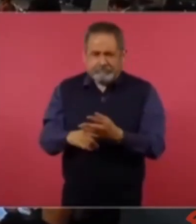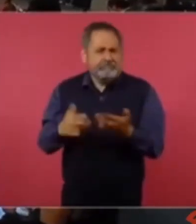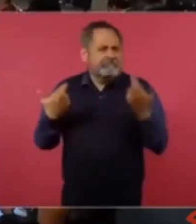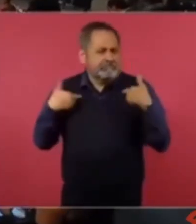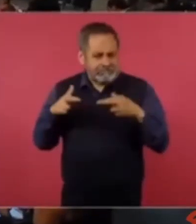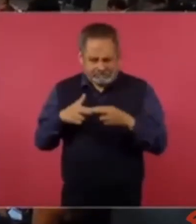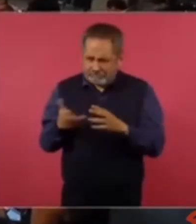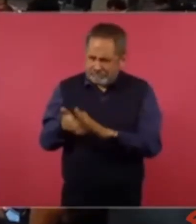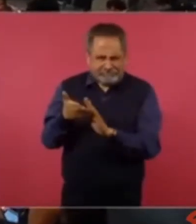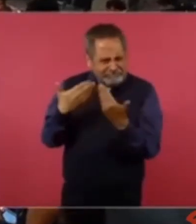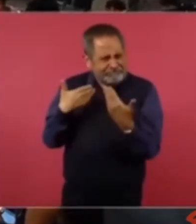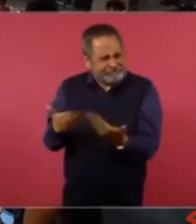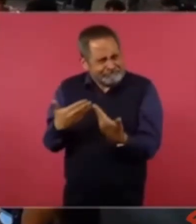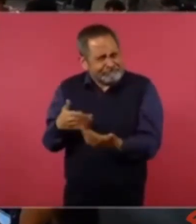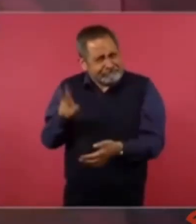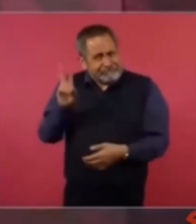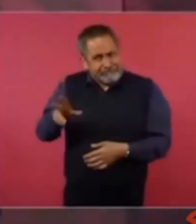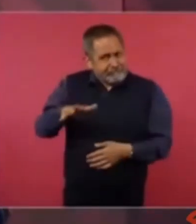maestros, que